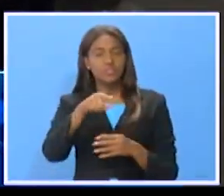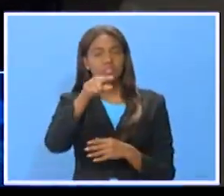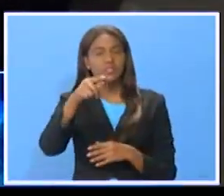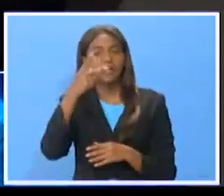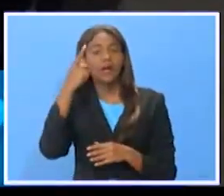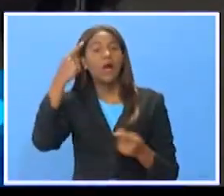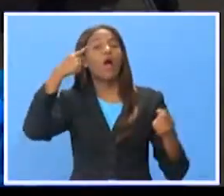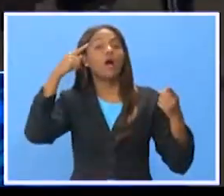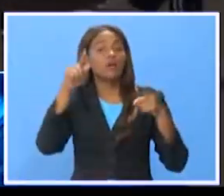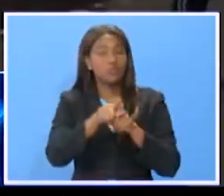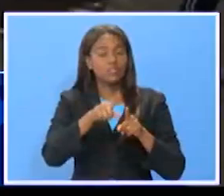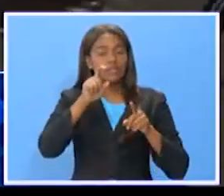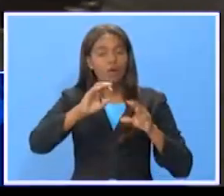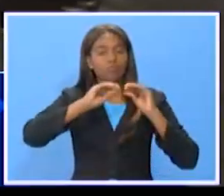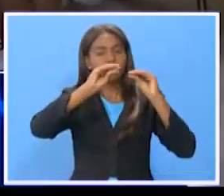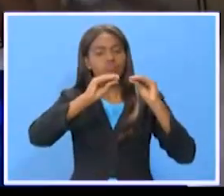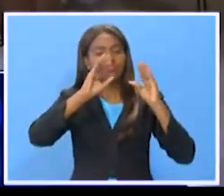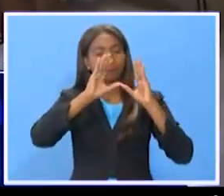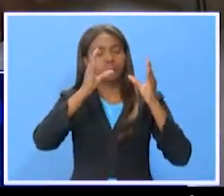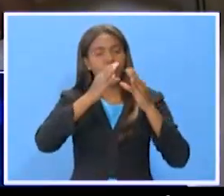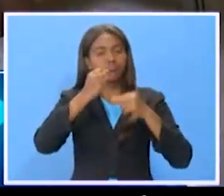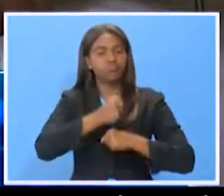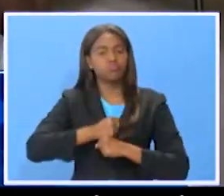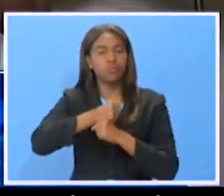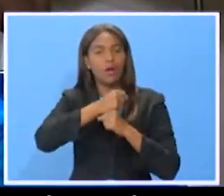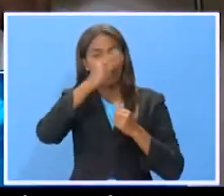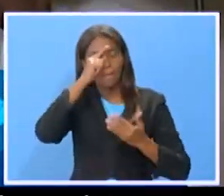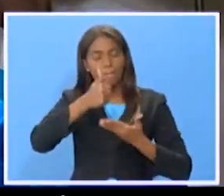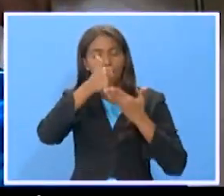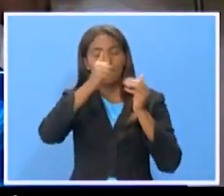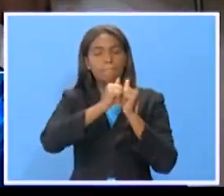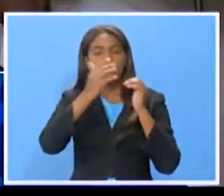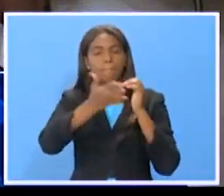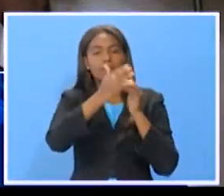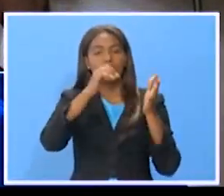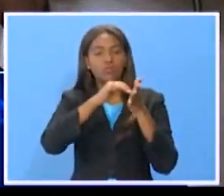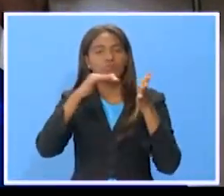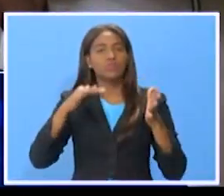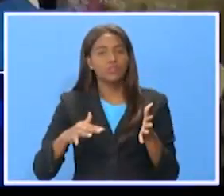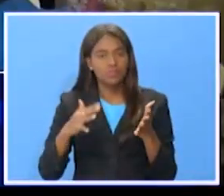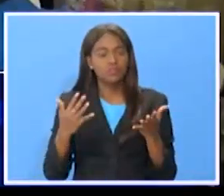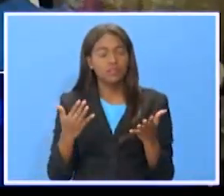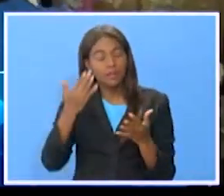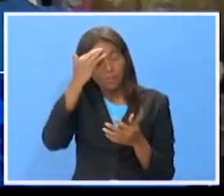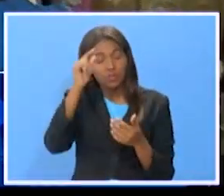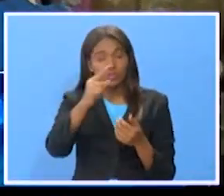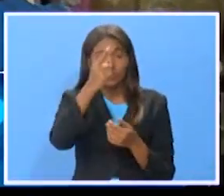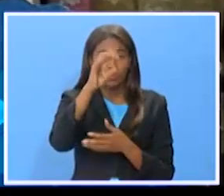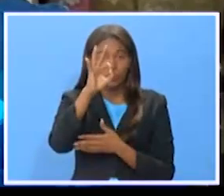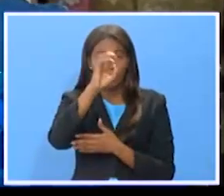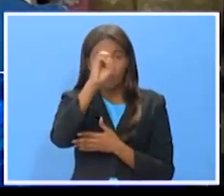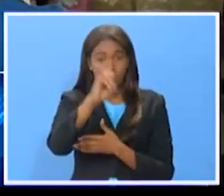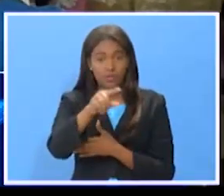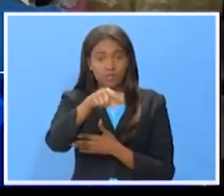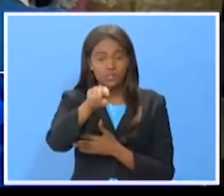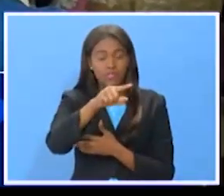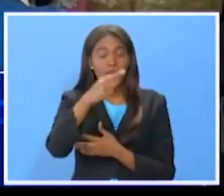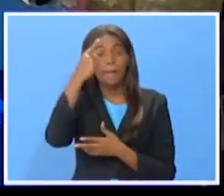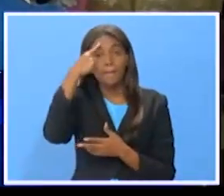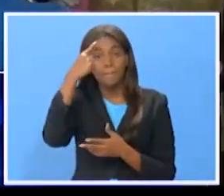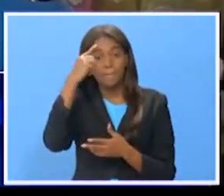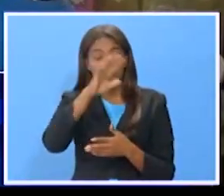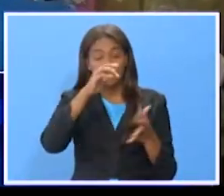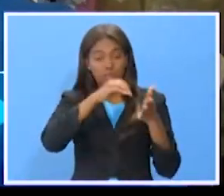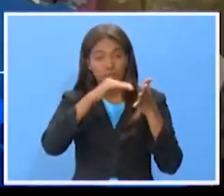coincidieron en que debieron dar clases de refuerzos para ayudar a la mayoría de sus alumnos, pues solo el 9% consideró que